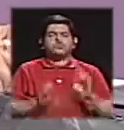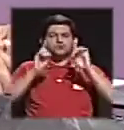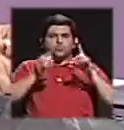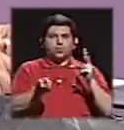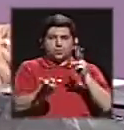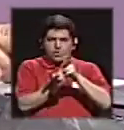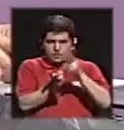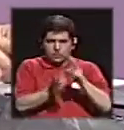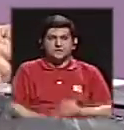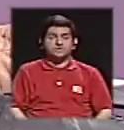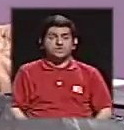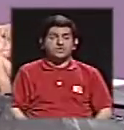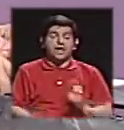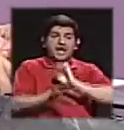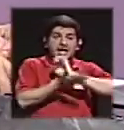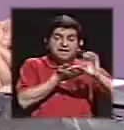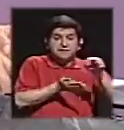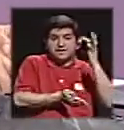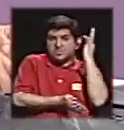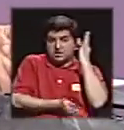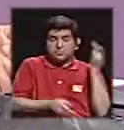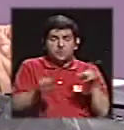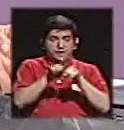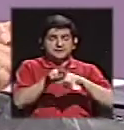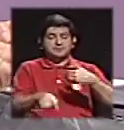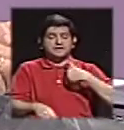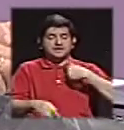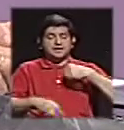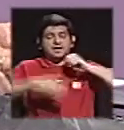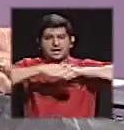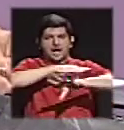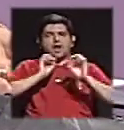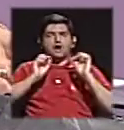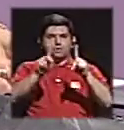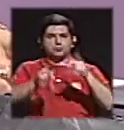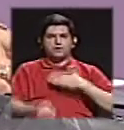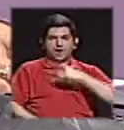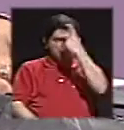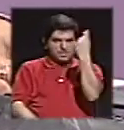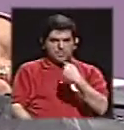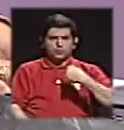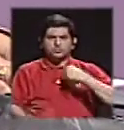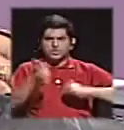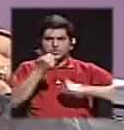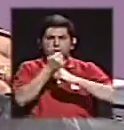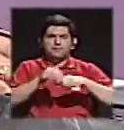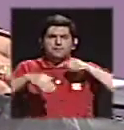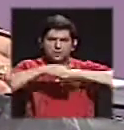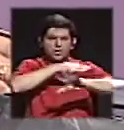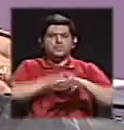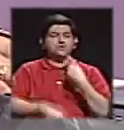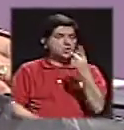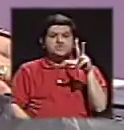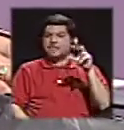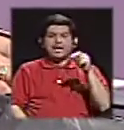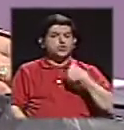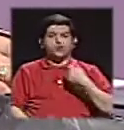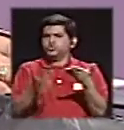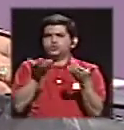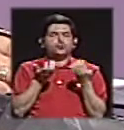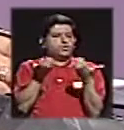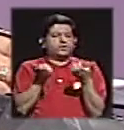el derecho a las mujeres a llegar a un aborto. Si a mí me preguntan si yo estoy a favor del aborto, voy a decir que no. Yo no